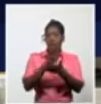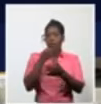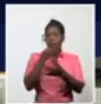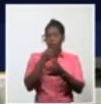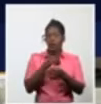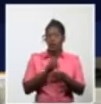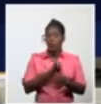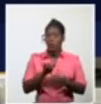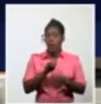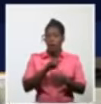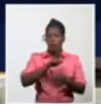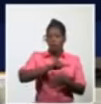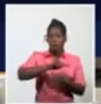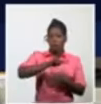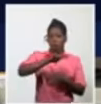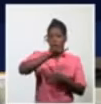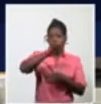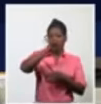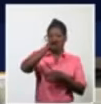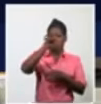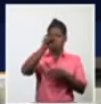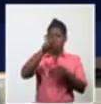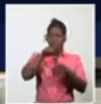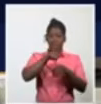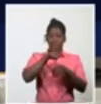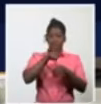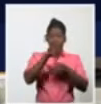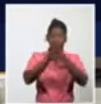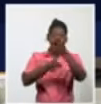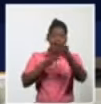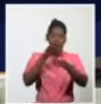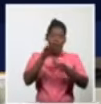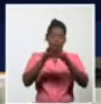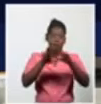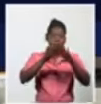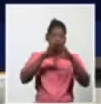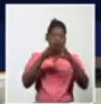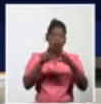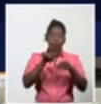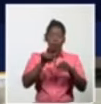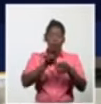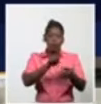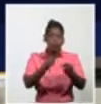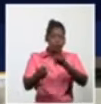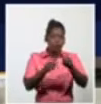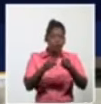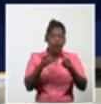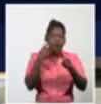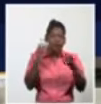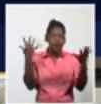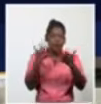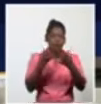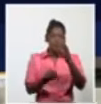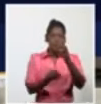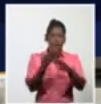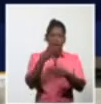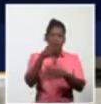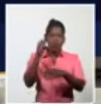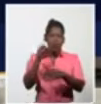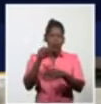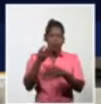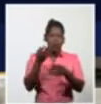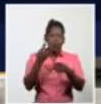meseta, el control, depende mucho de las medidas de control que se cumplan con